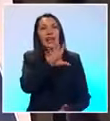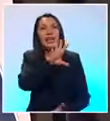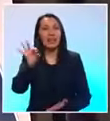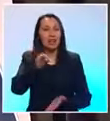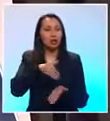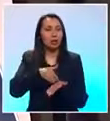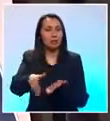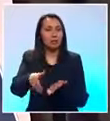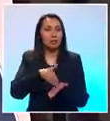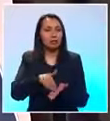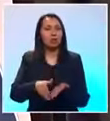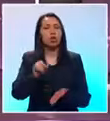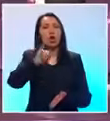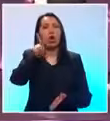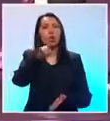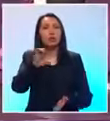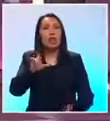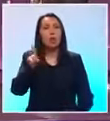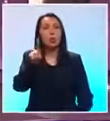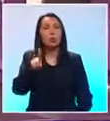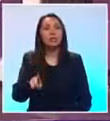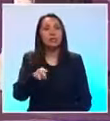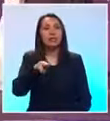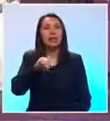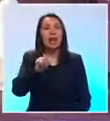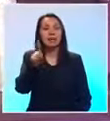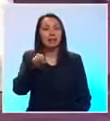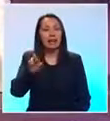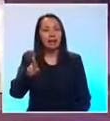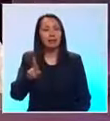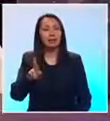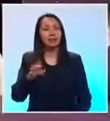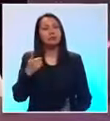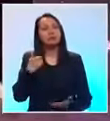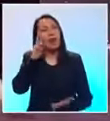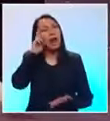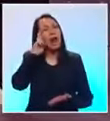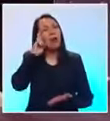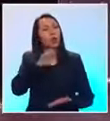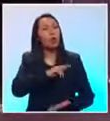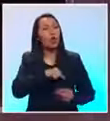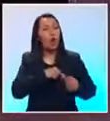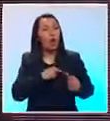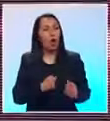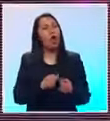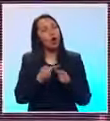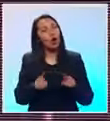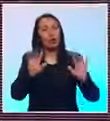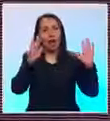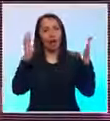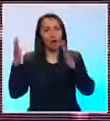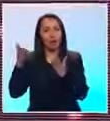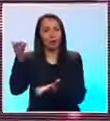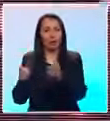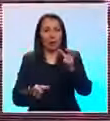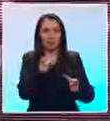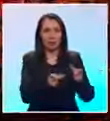500 millones, José Luis Nazar. José Luis, ahí te tenemos el corazón y otro aplauso de nuestro público.